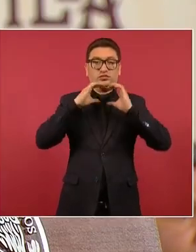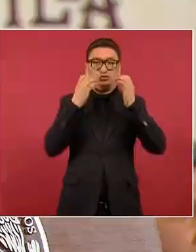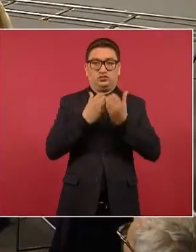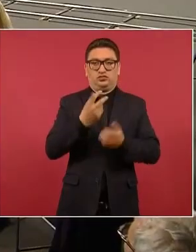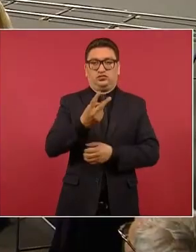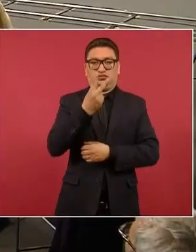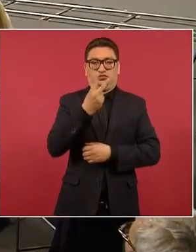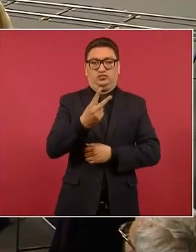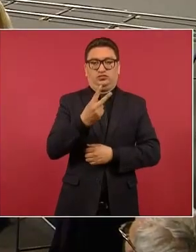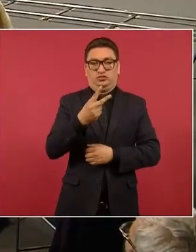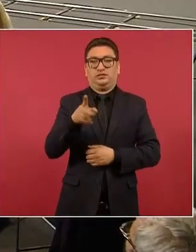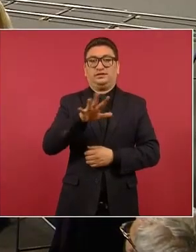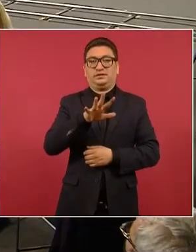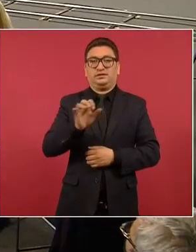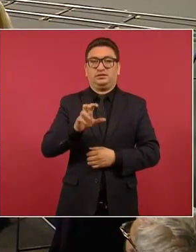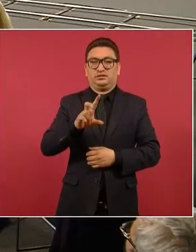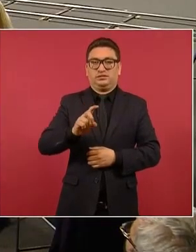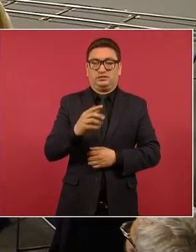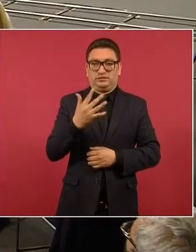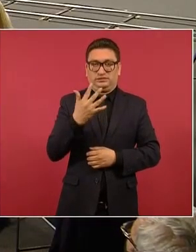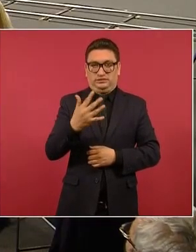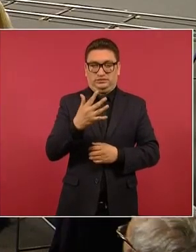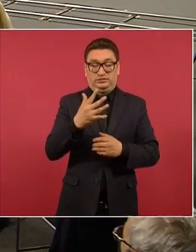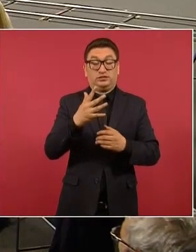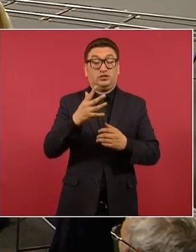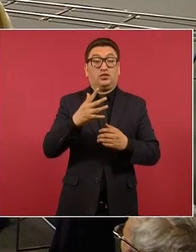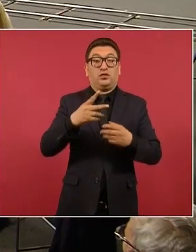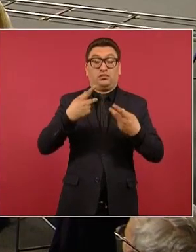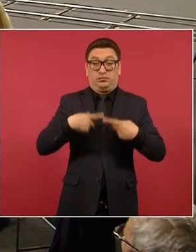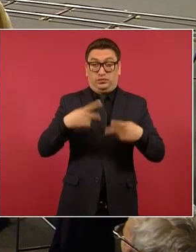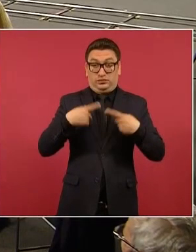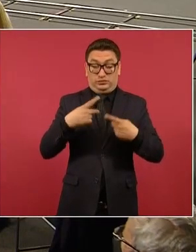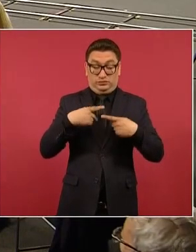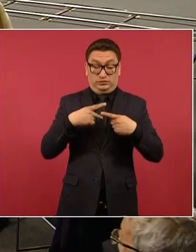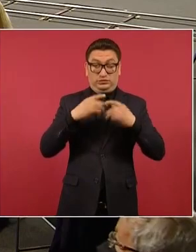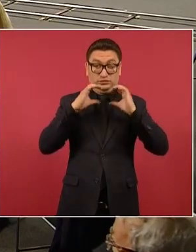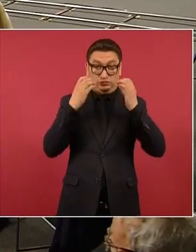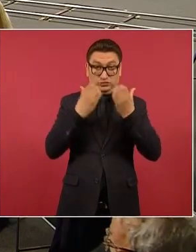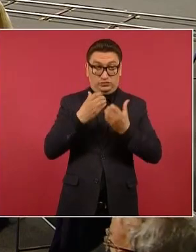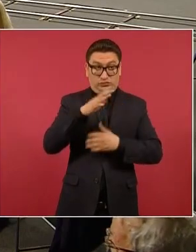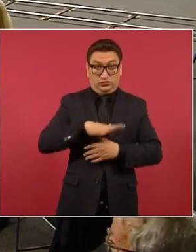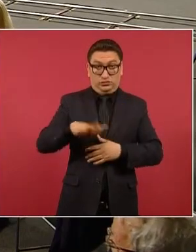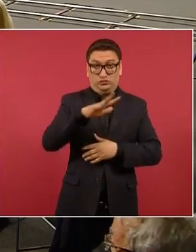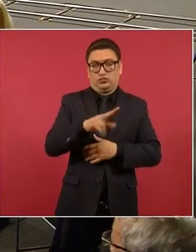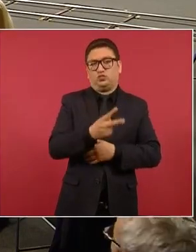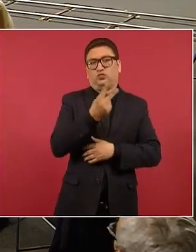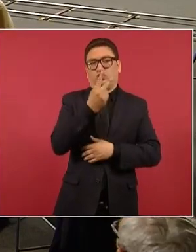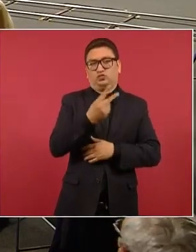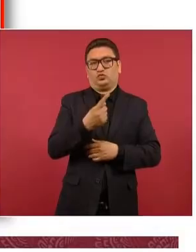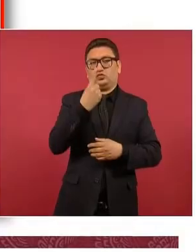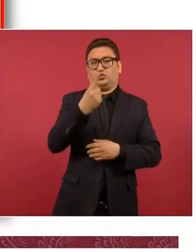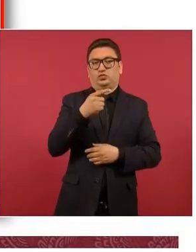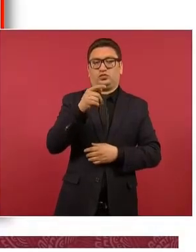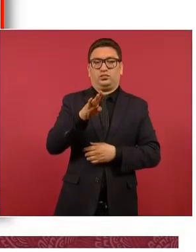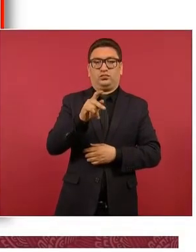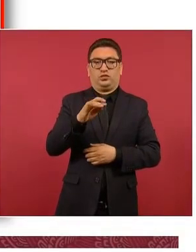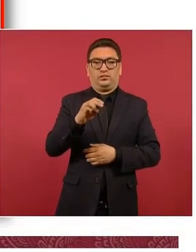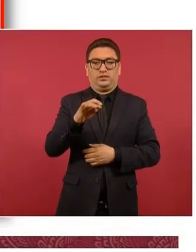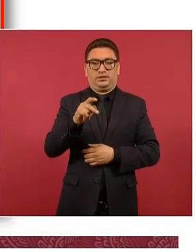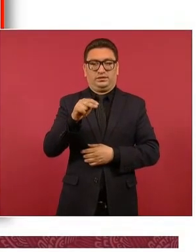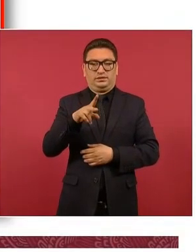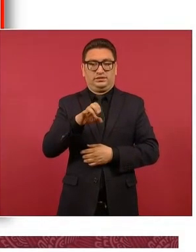de 535 legisladores federales de Estados Unidos. Uno de ellos es Bob